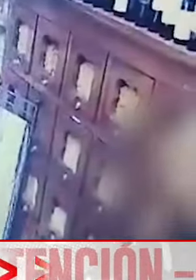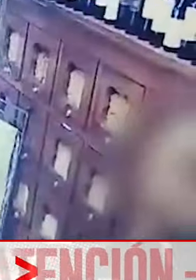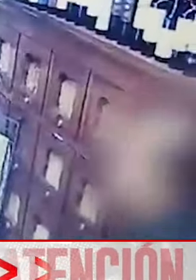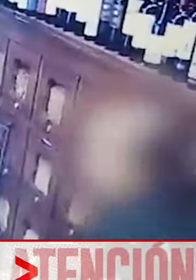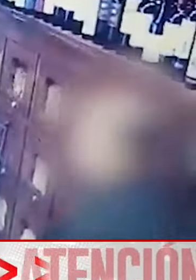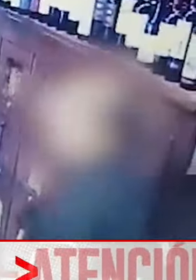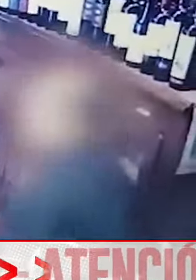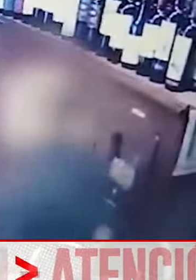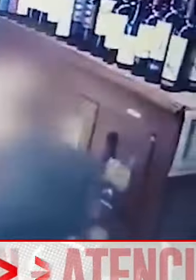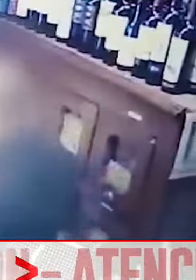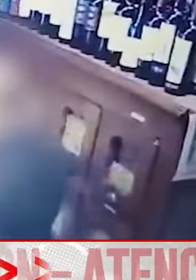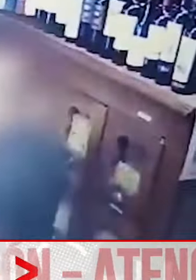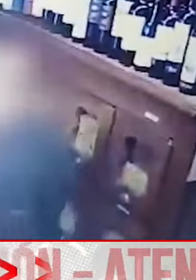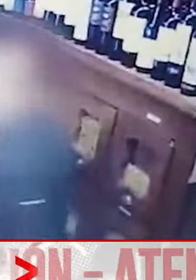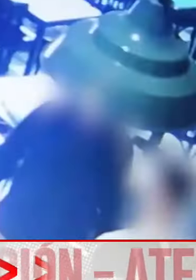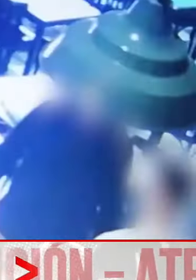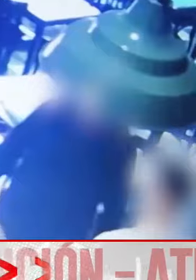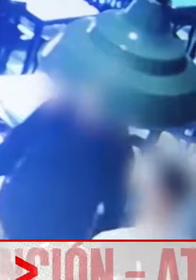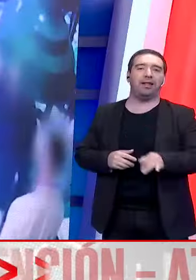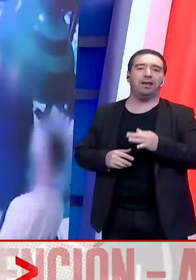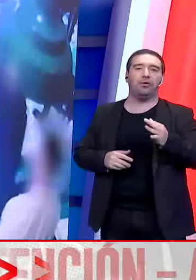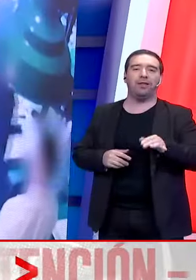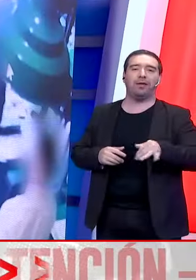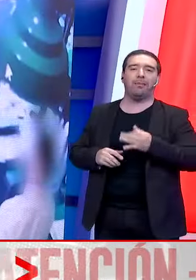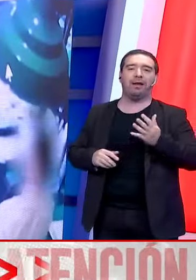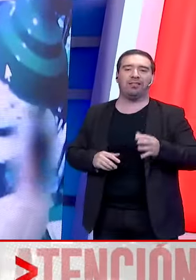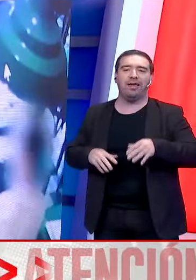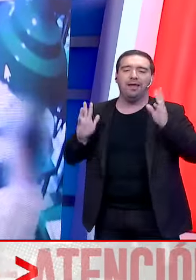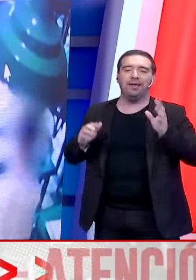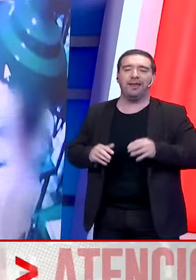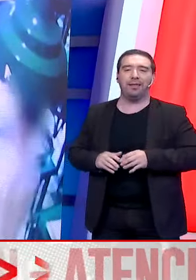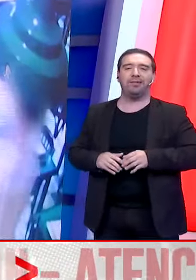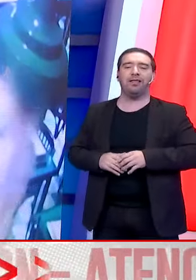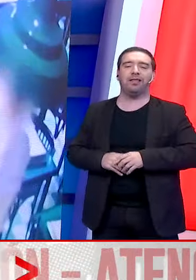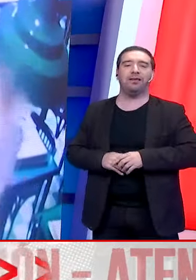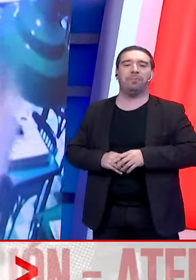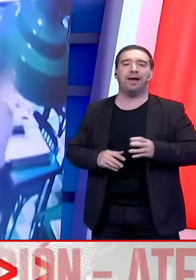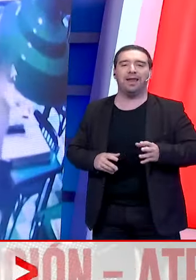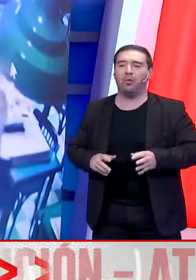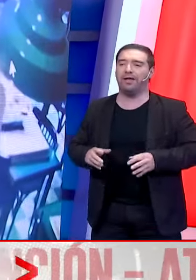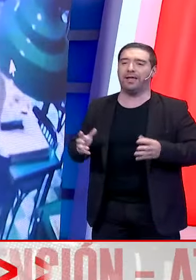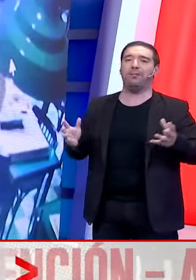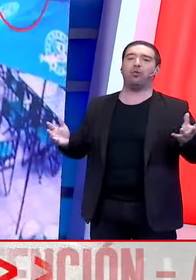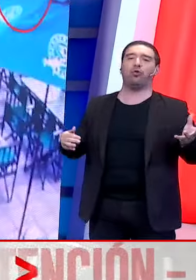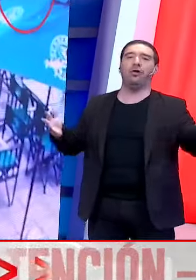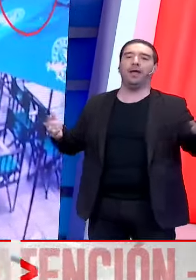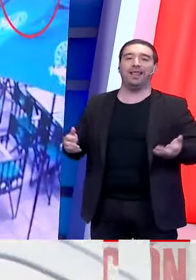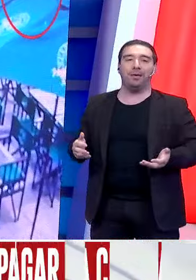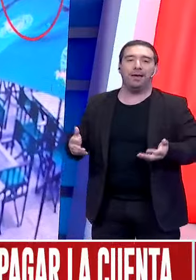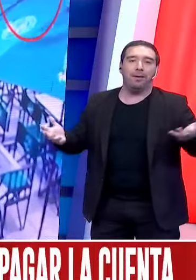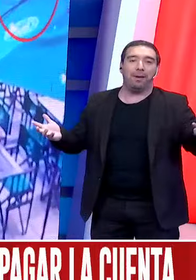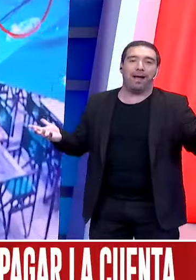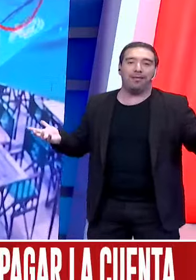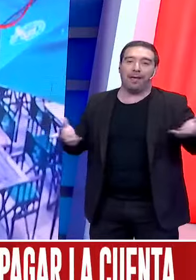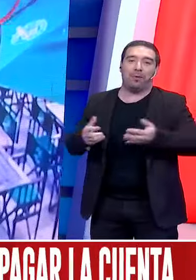gente, aquellos jóvenes que no saben, era pedir algo y después salir corriendo, escaparse y directamente dice sin pagar la cuenta. Y el mozo